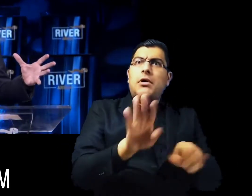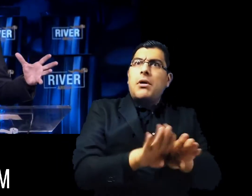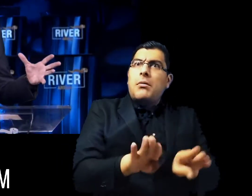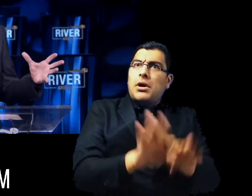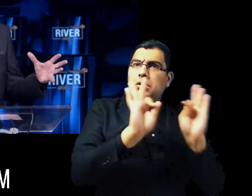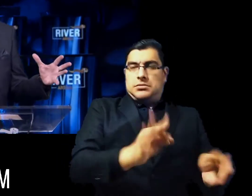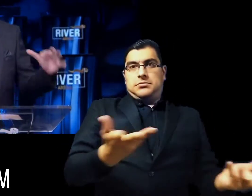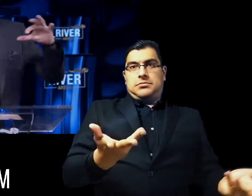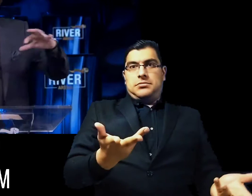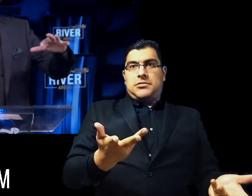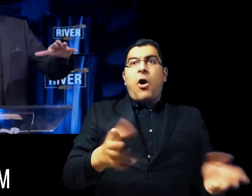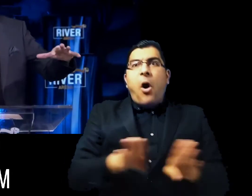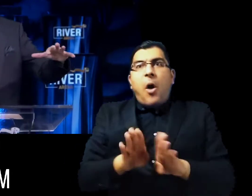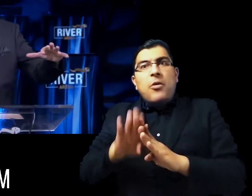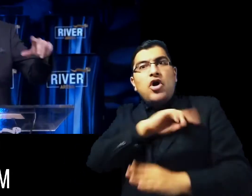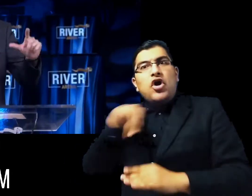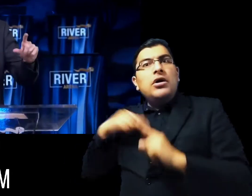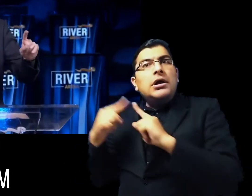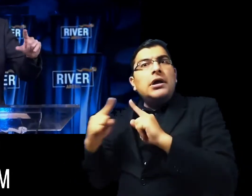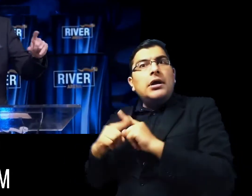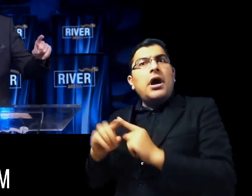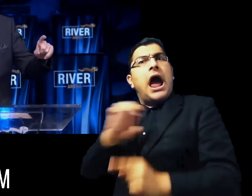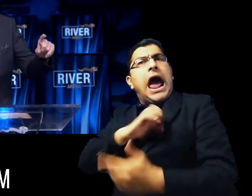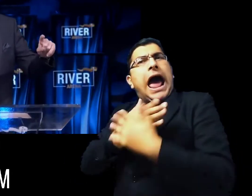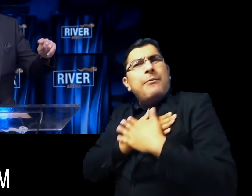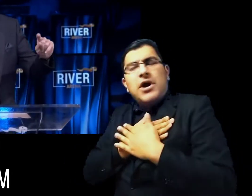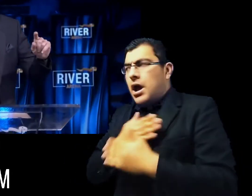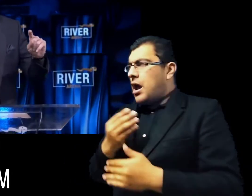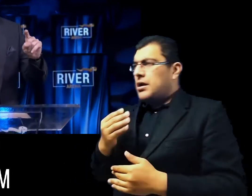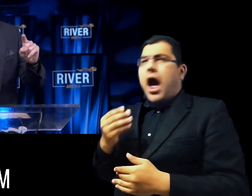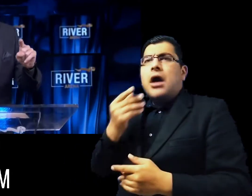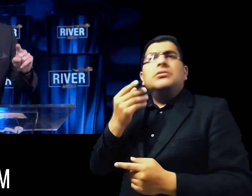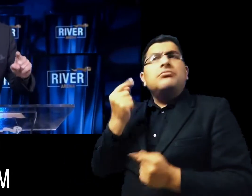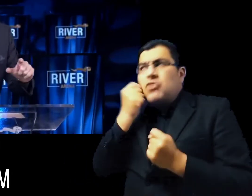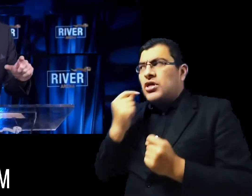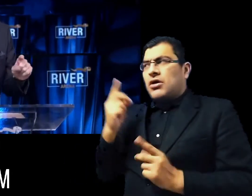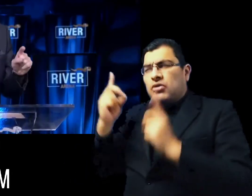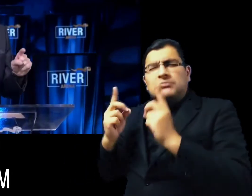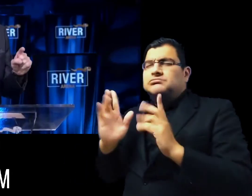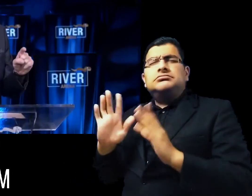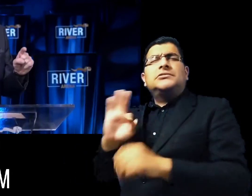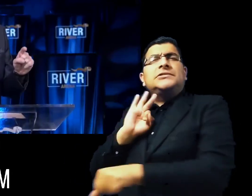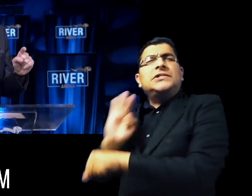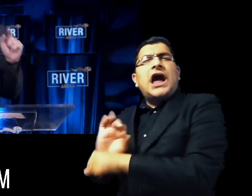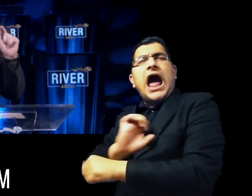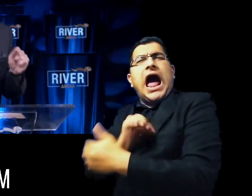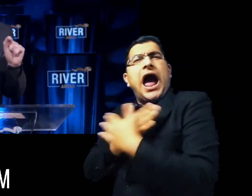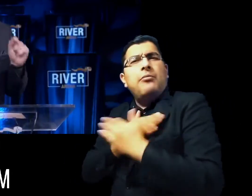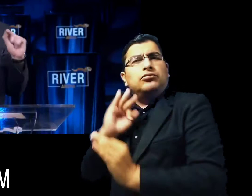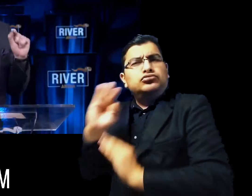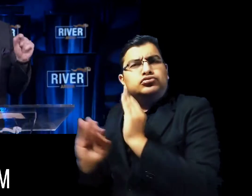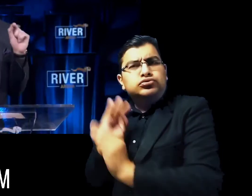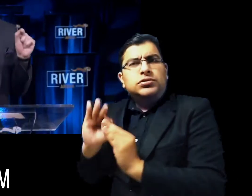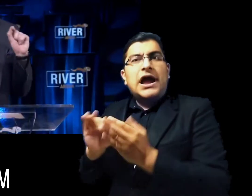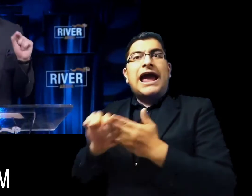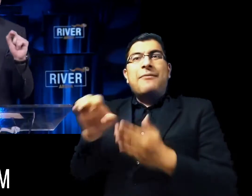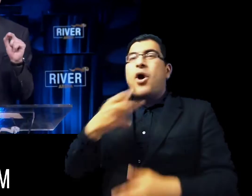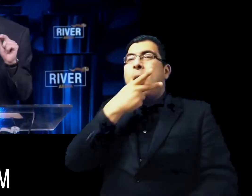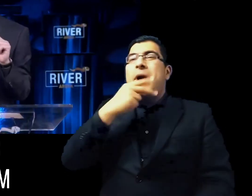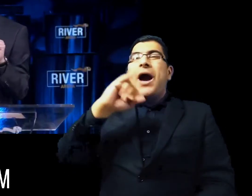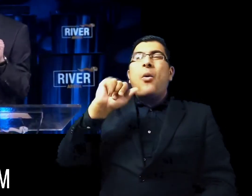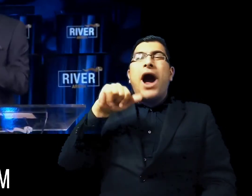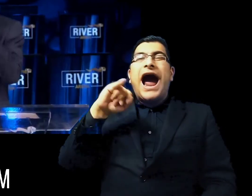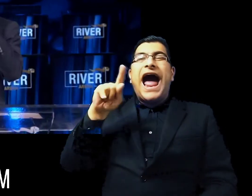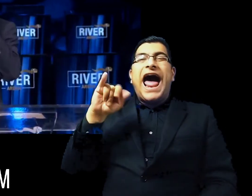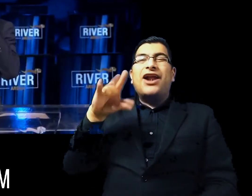extraordinario que cubriéramos con amor, que ante la duda cubriéramos con amor. El querido Juan Carlos Ortiz siempre me